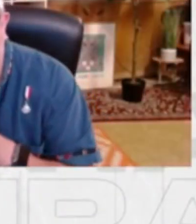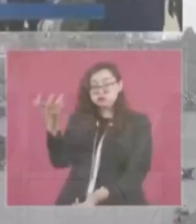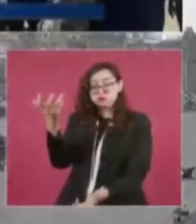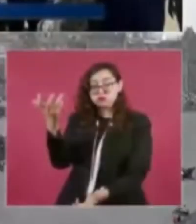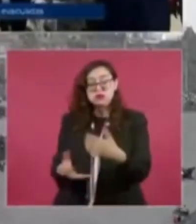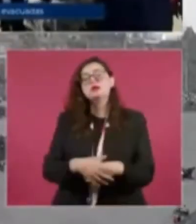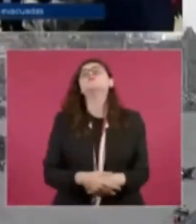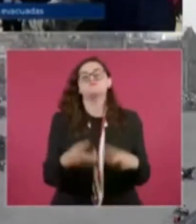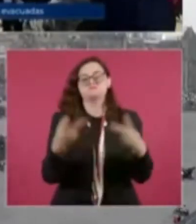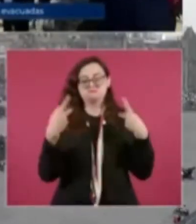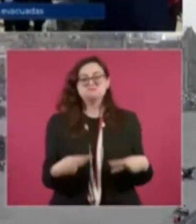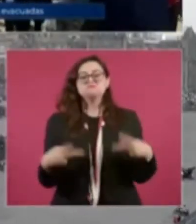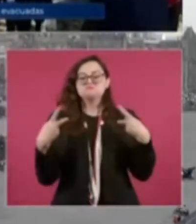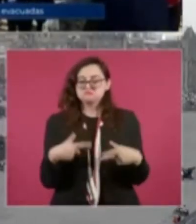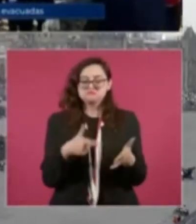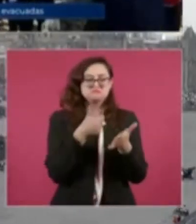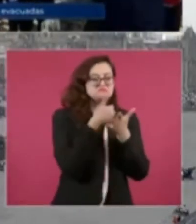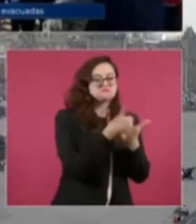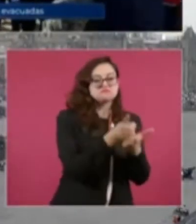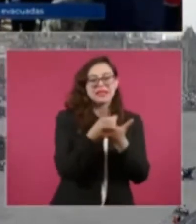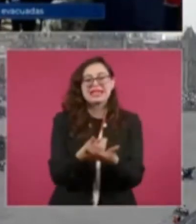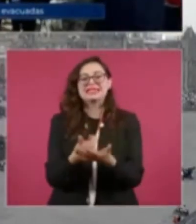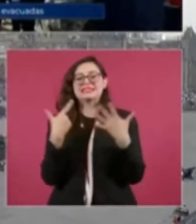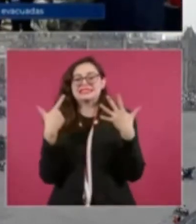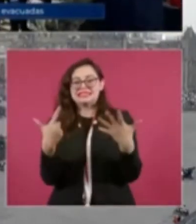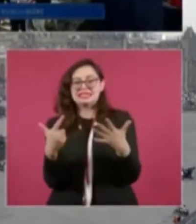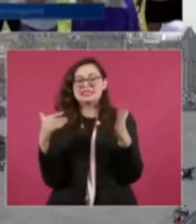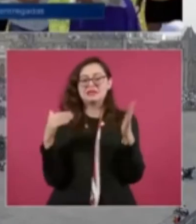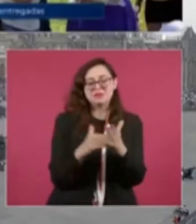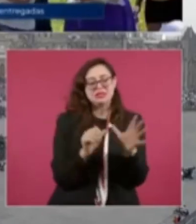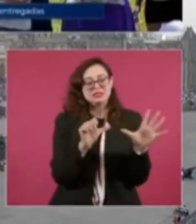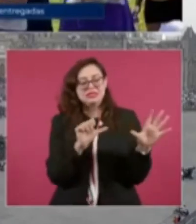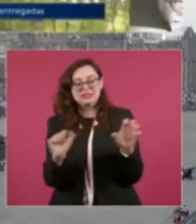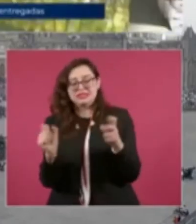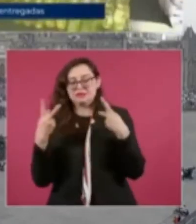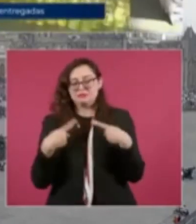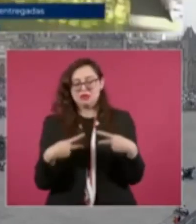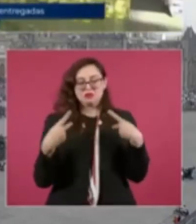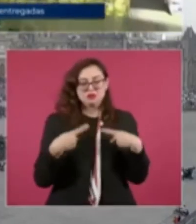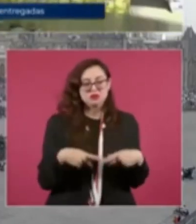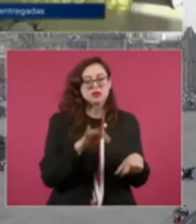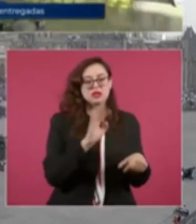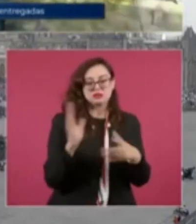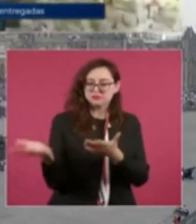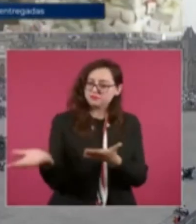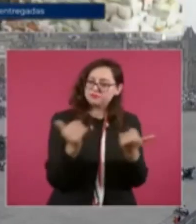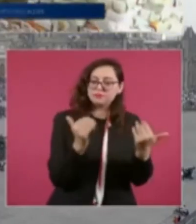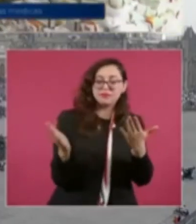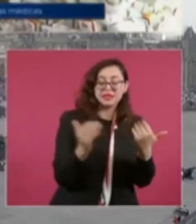nos acercara ahí el público consentidor de Sin Censura. Y también captamos mucho de los